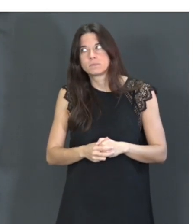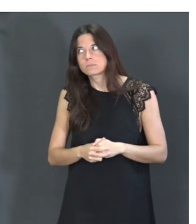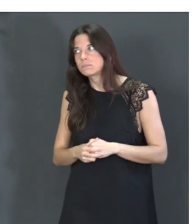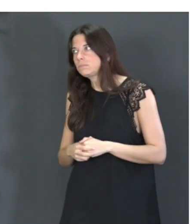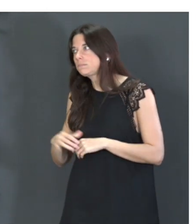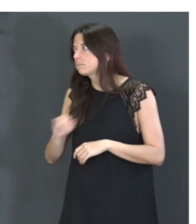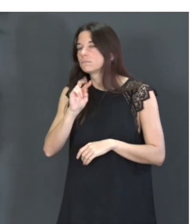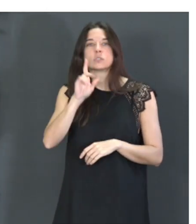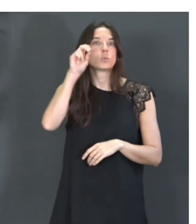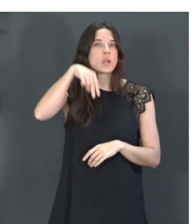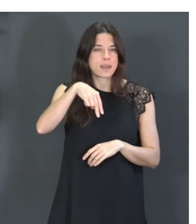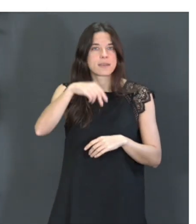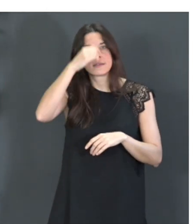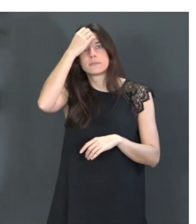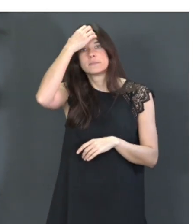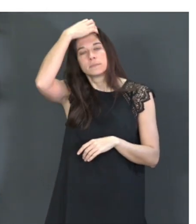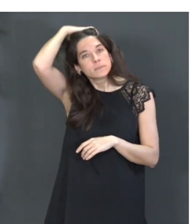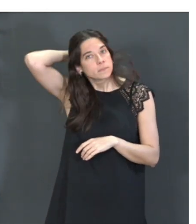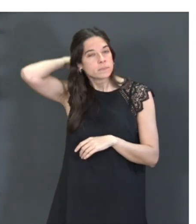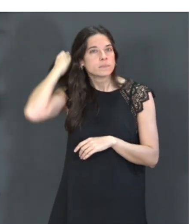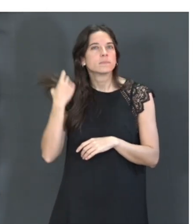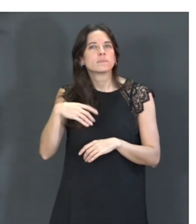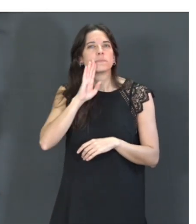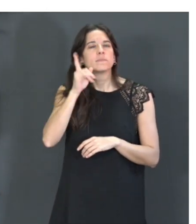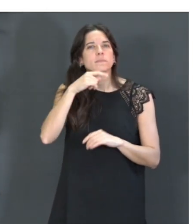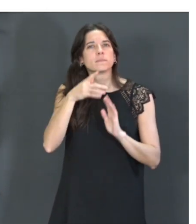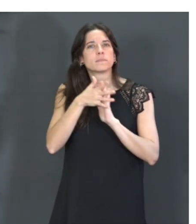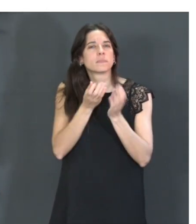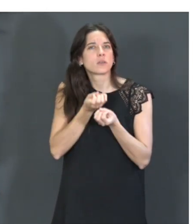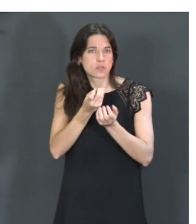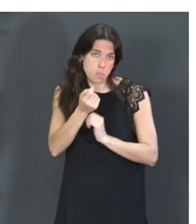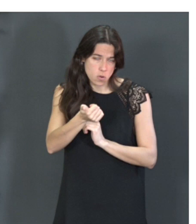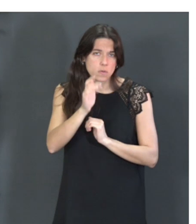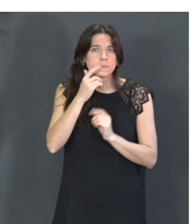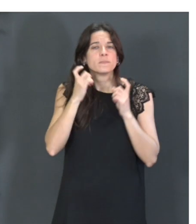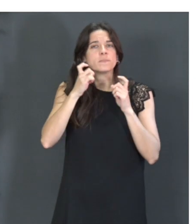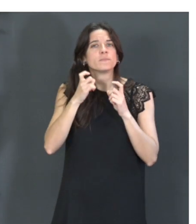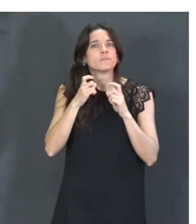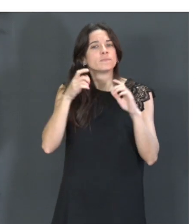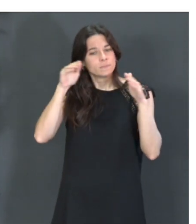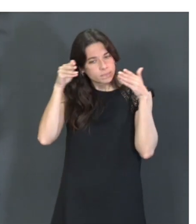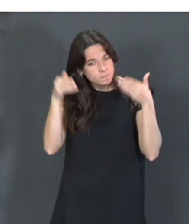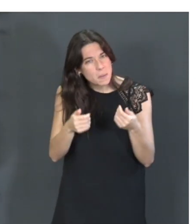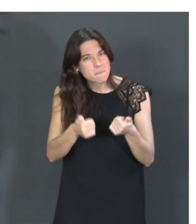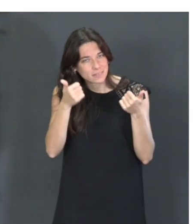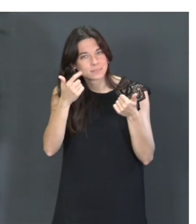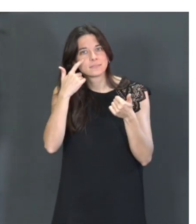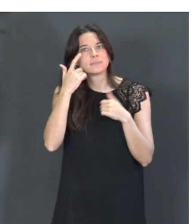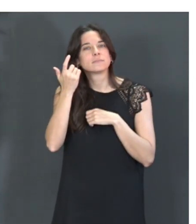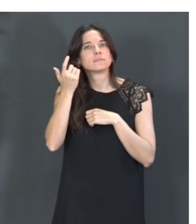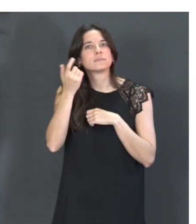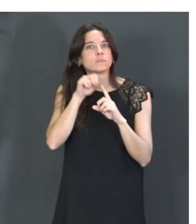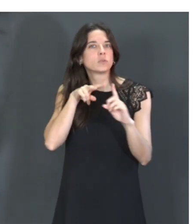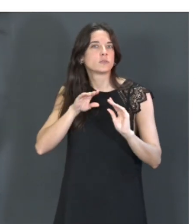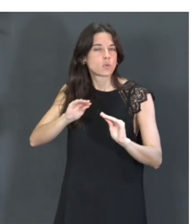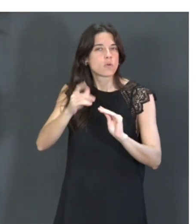Julián, ya nos has comentado un poco, pero profundizando más, ¿cómo desde tu punto de vista